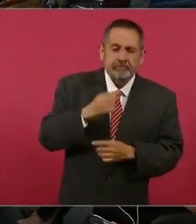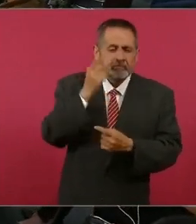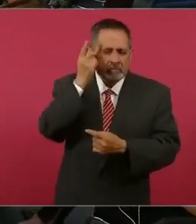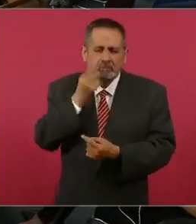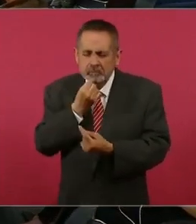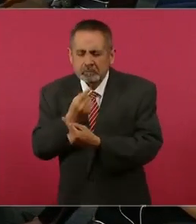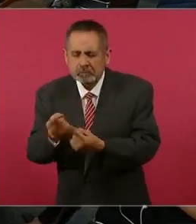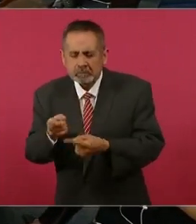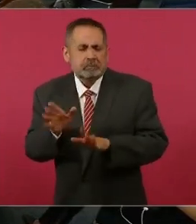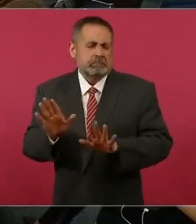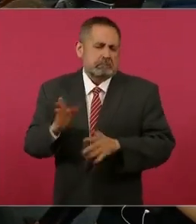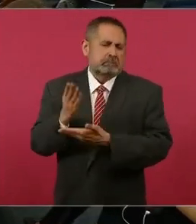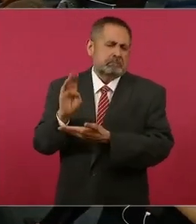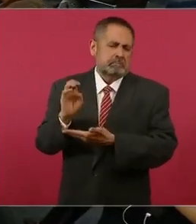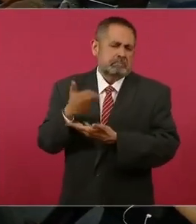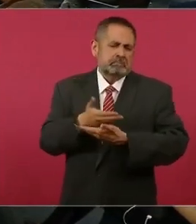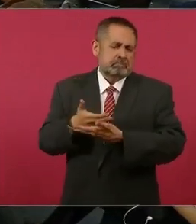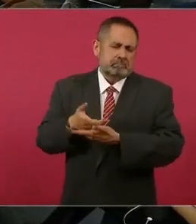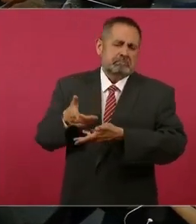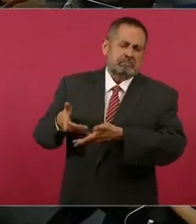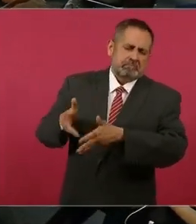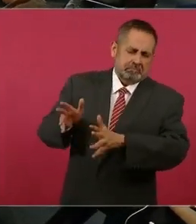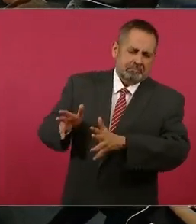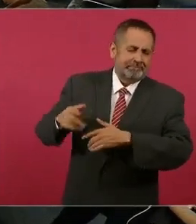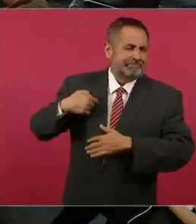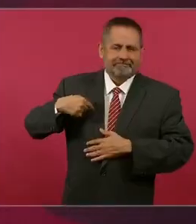niños, ¿verdad? Los bebés.